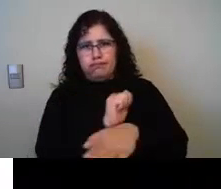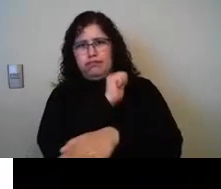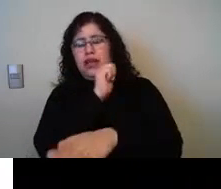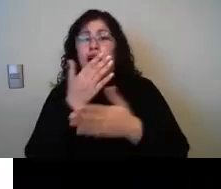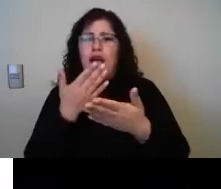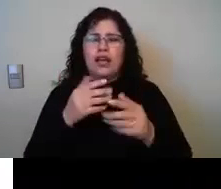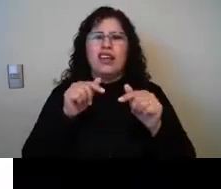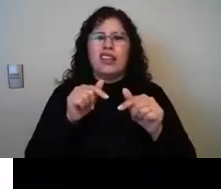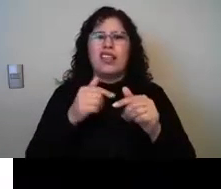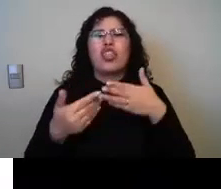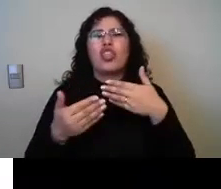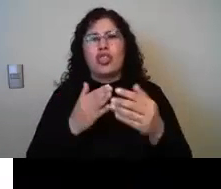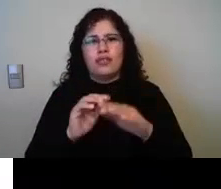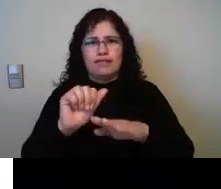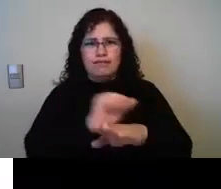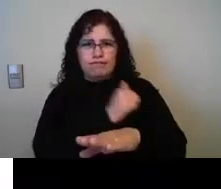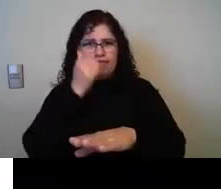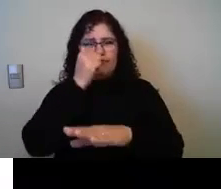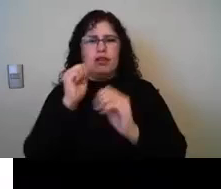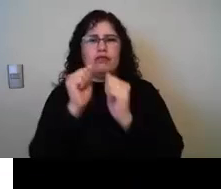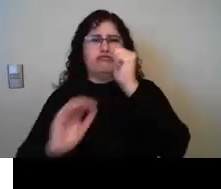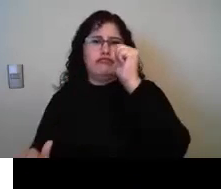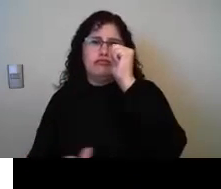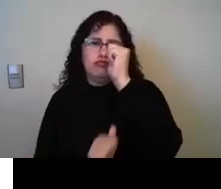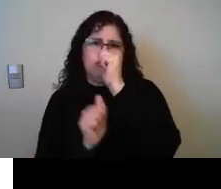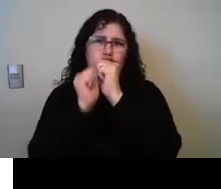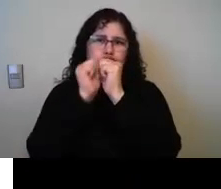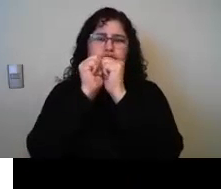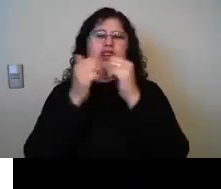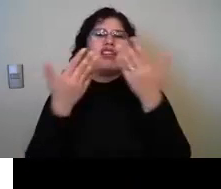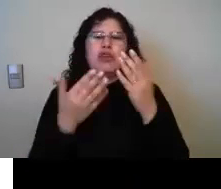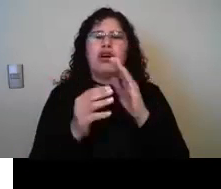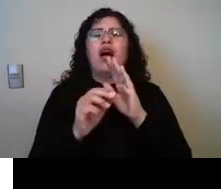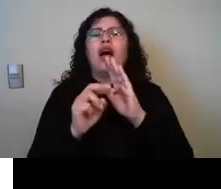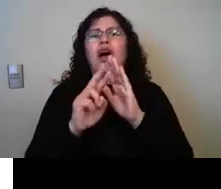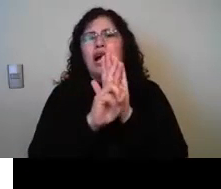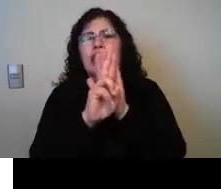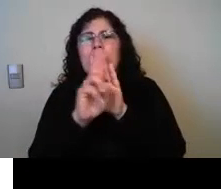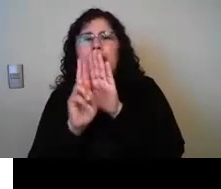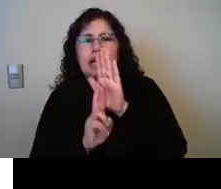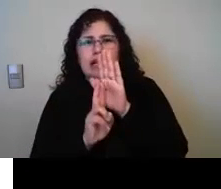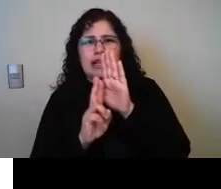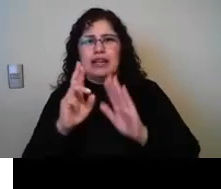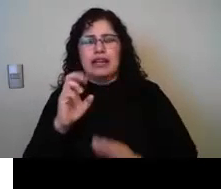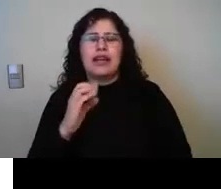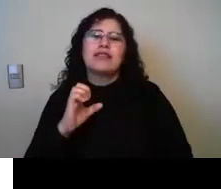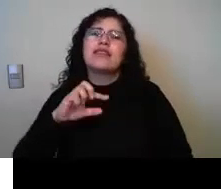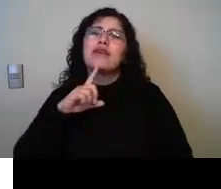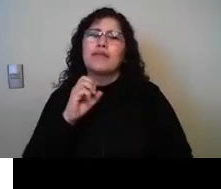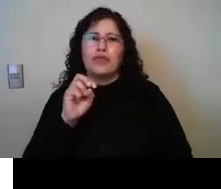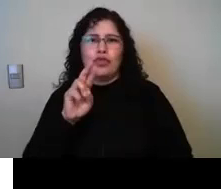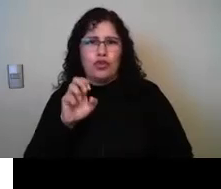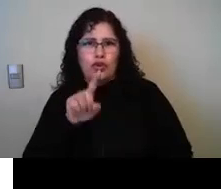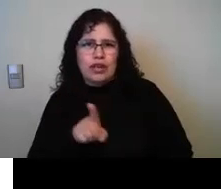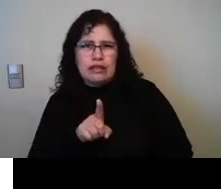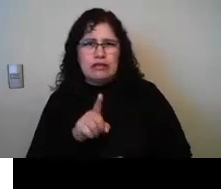a nivel central desde nuestros receptores. Esos conceptos ya los manejamos en el módulo